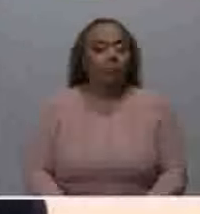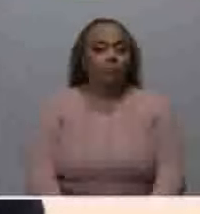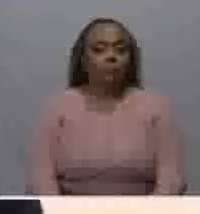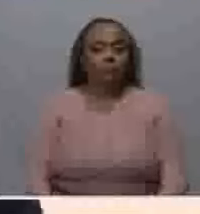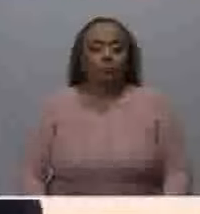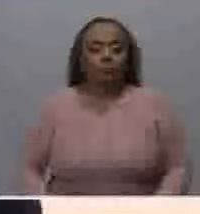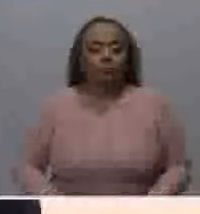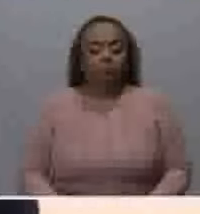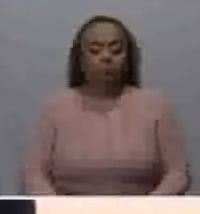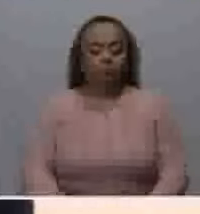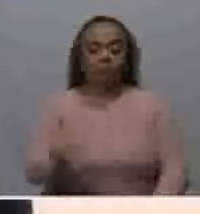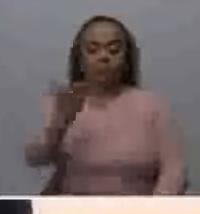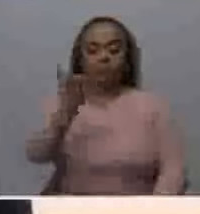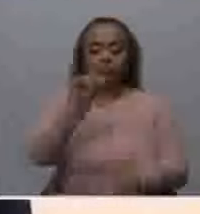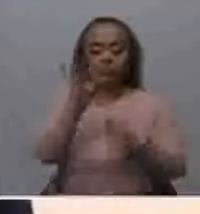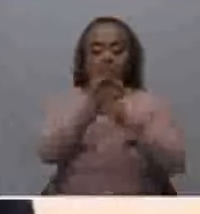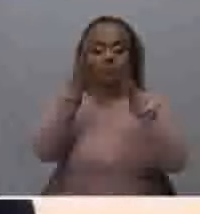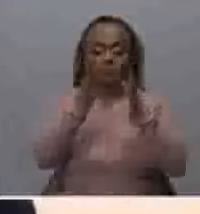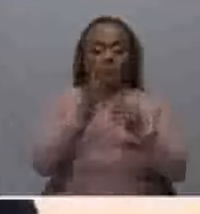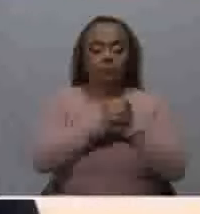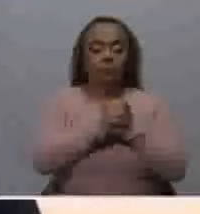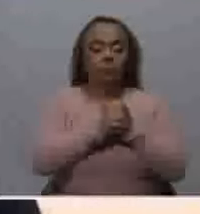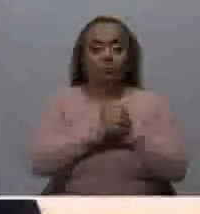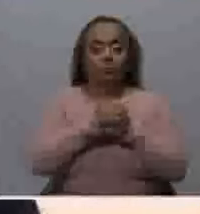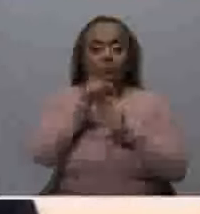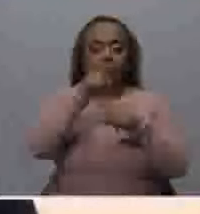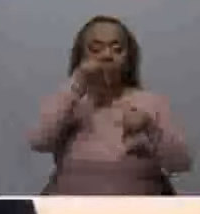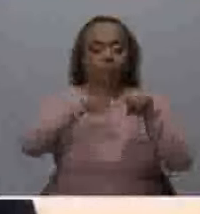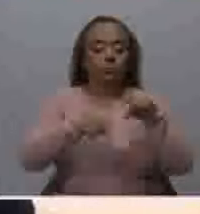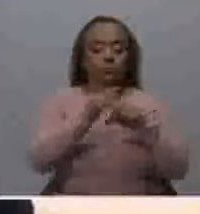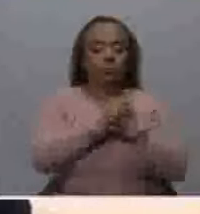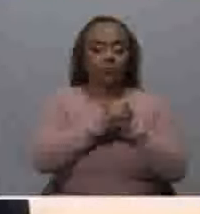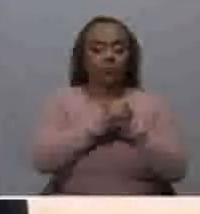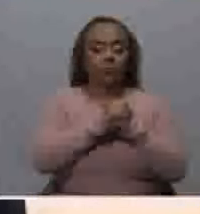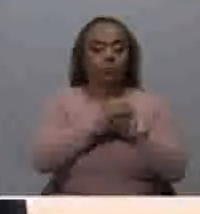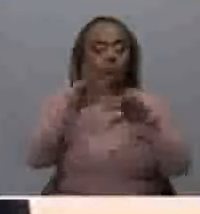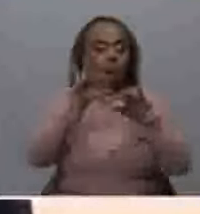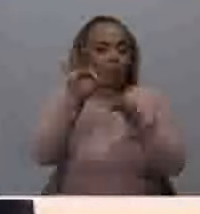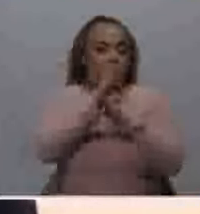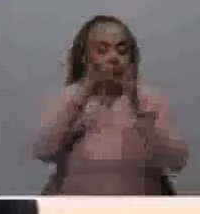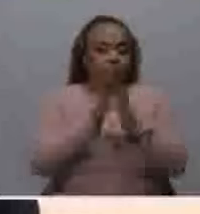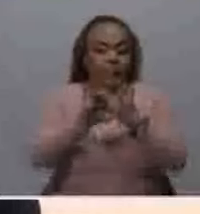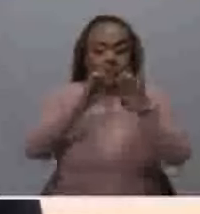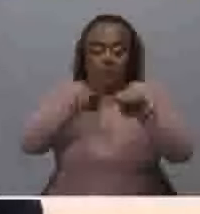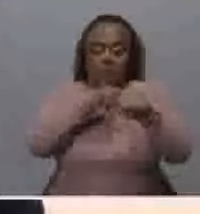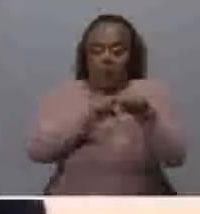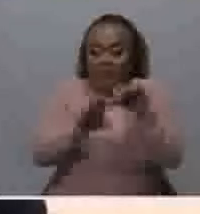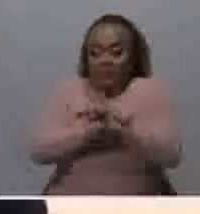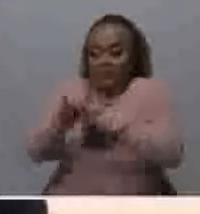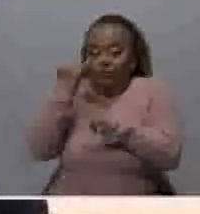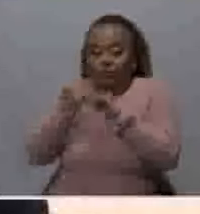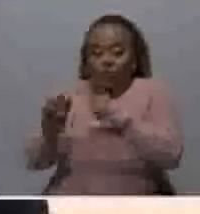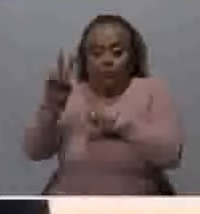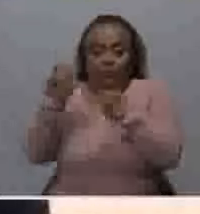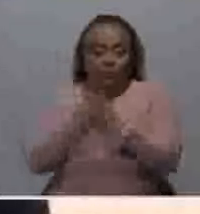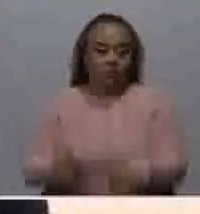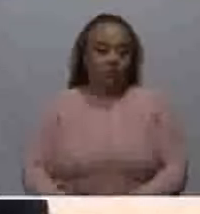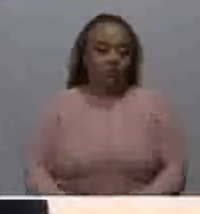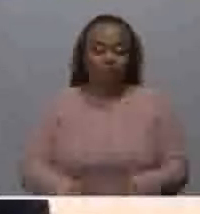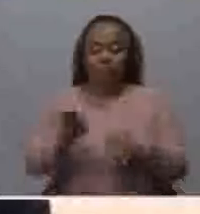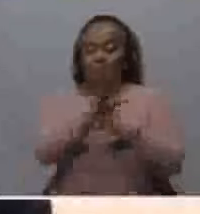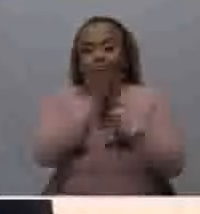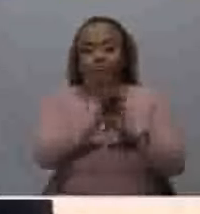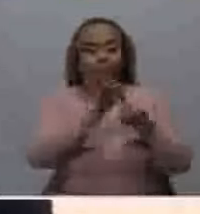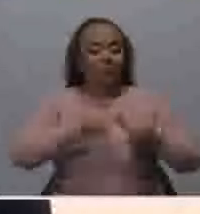no hay comparación. Incluso, Cristian, funcionamiento. O sea, no podés estandarizar el funcionamiento de la selección basado en tus últimos dos partidos de eliminatoria. No. O sea, el funcionamiento va a